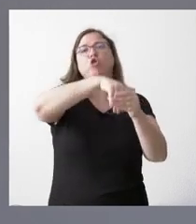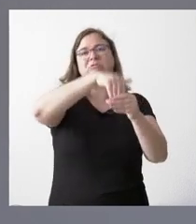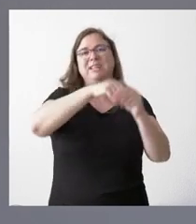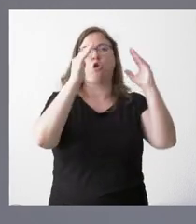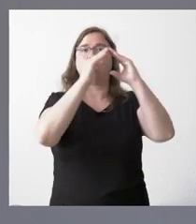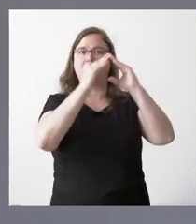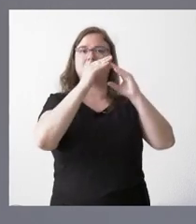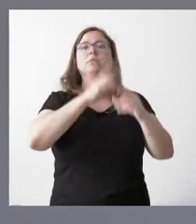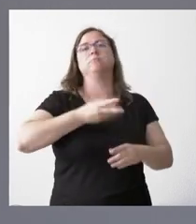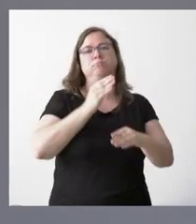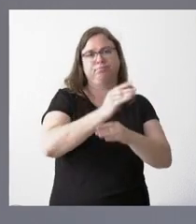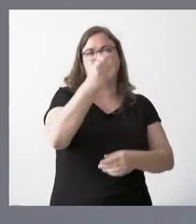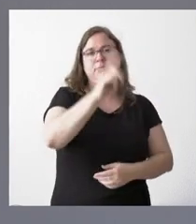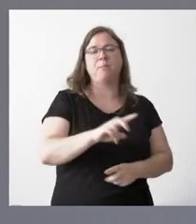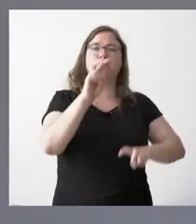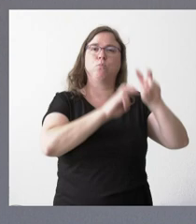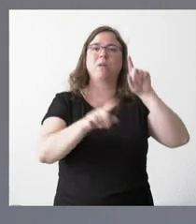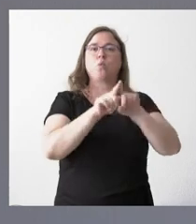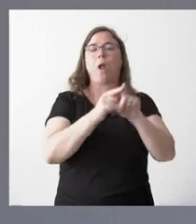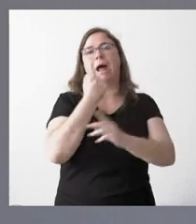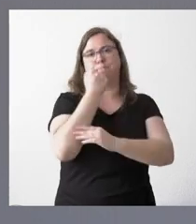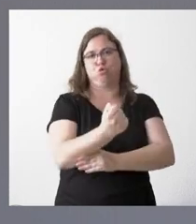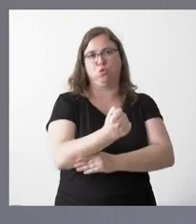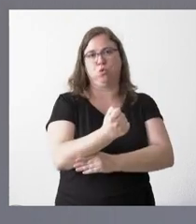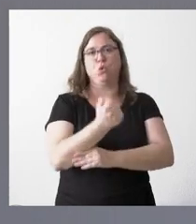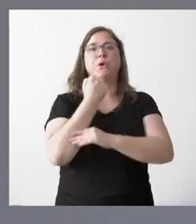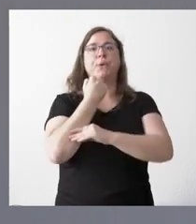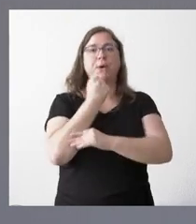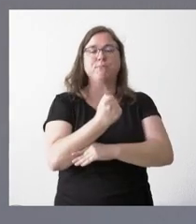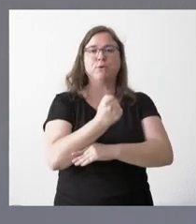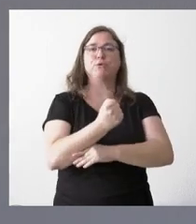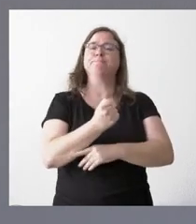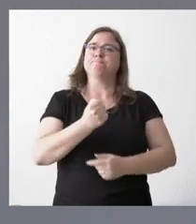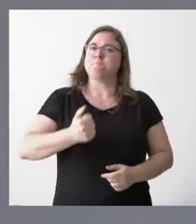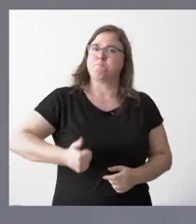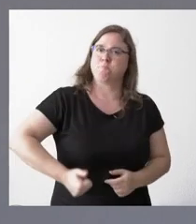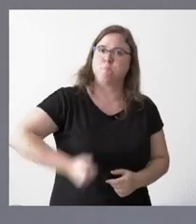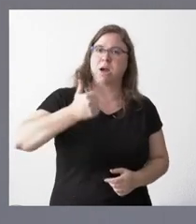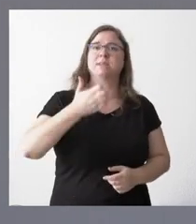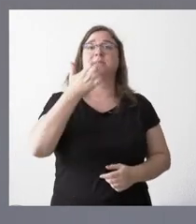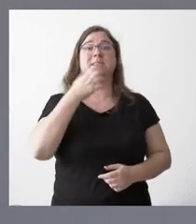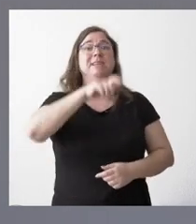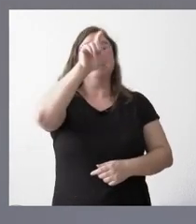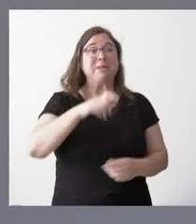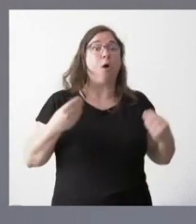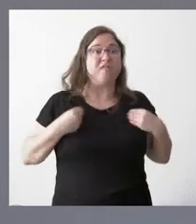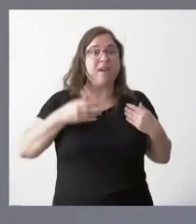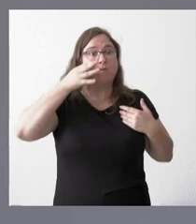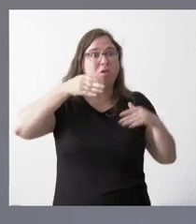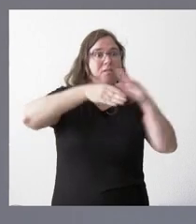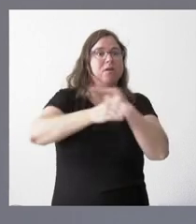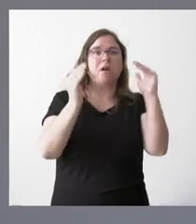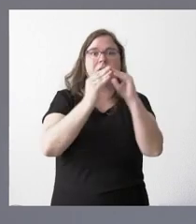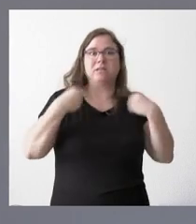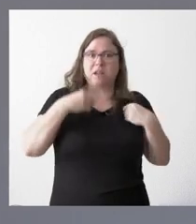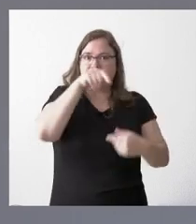dentro de esa vivienda, buscando un apoyo que será más intenso incluso cuando la persona residiera allí y fuera su vivienda